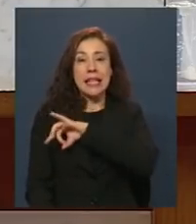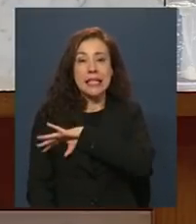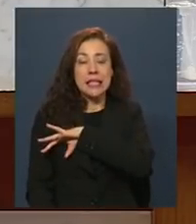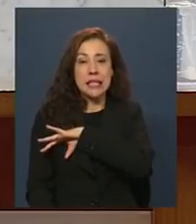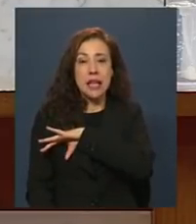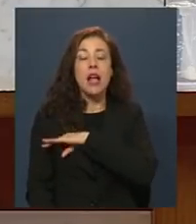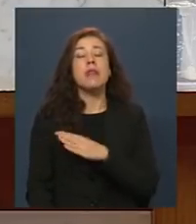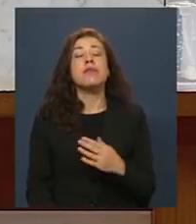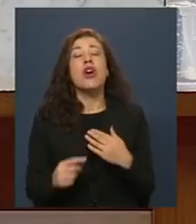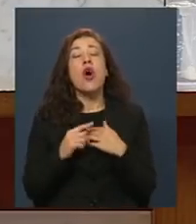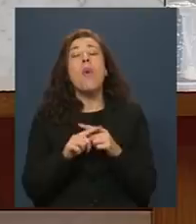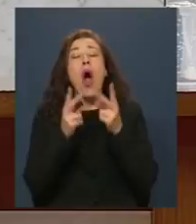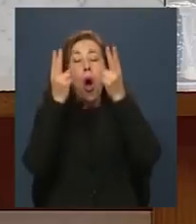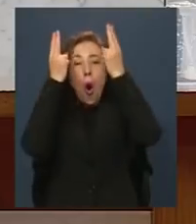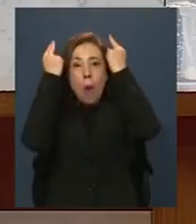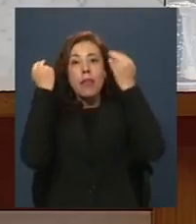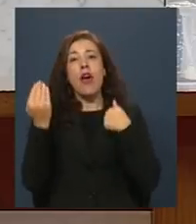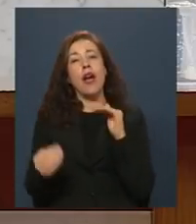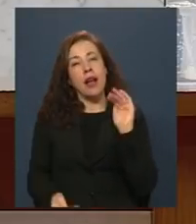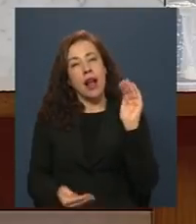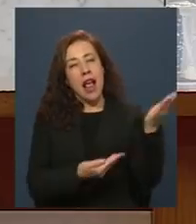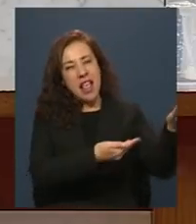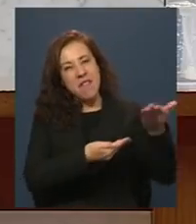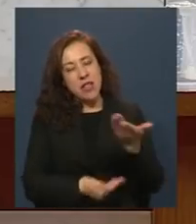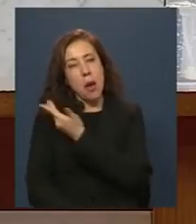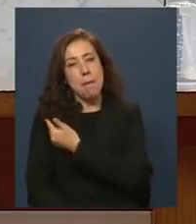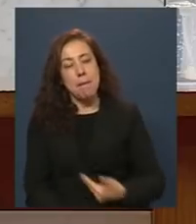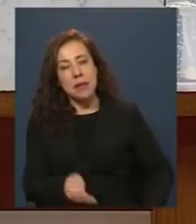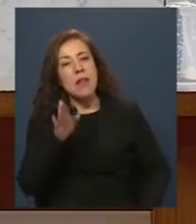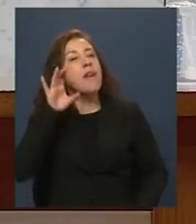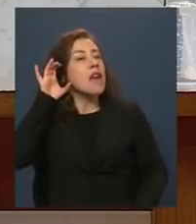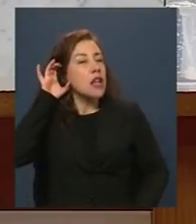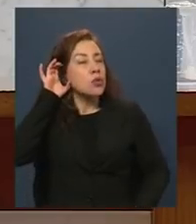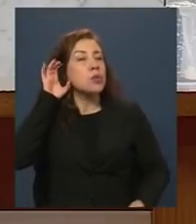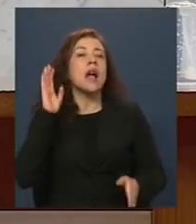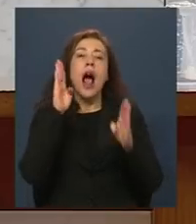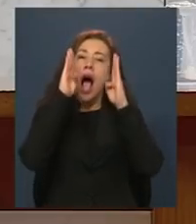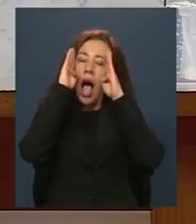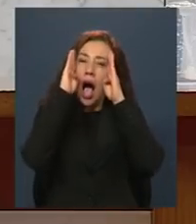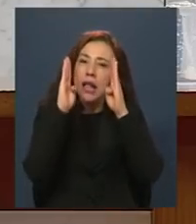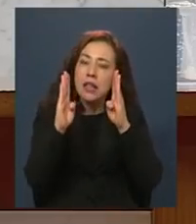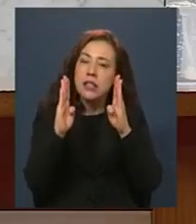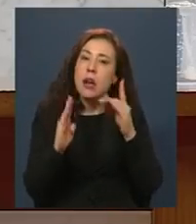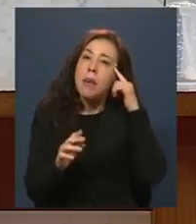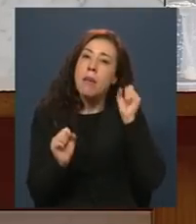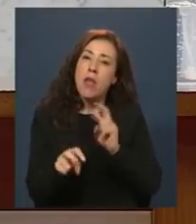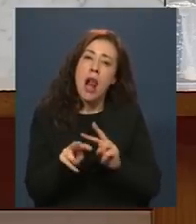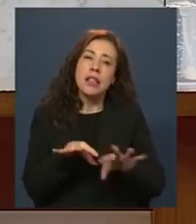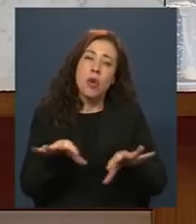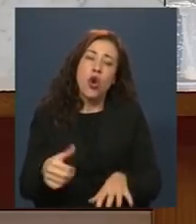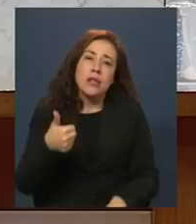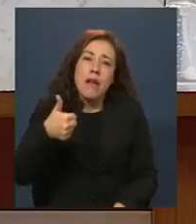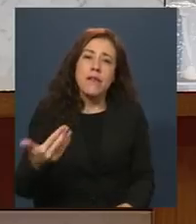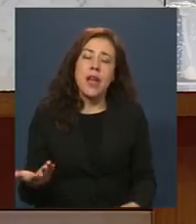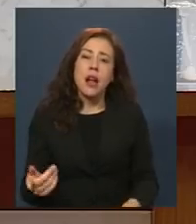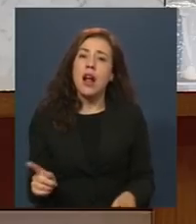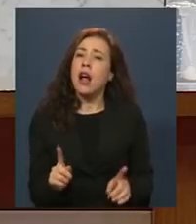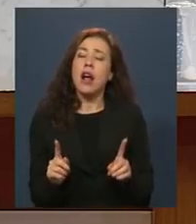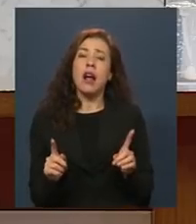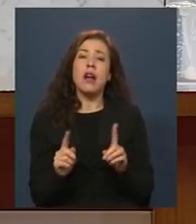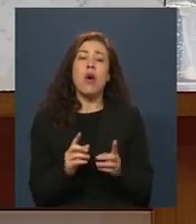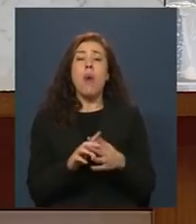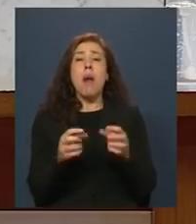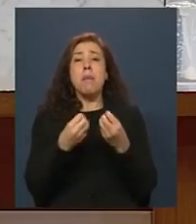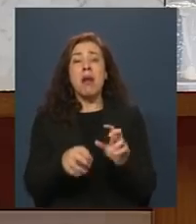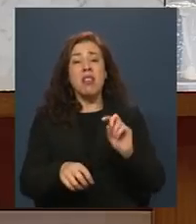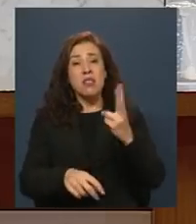Con humildad quiero invitar al presidente a escucharla con atención, para que hagamos las cosas bien y no perdamos un